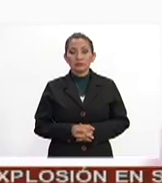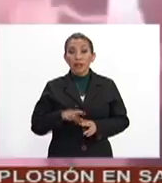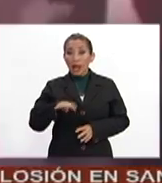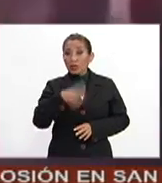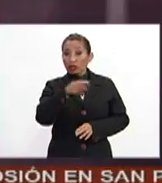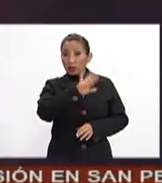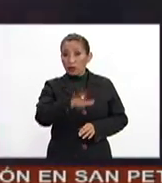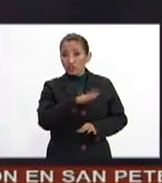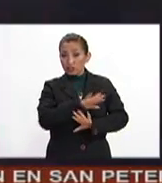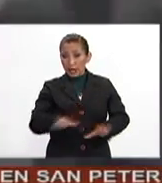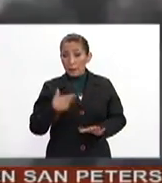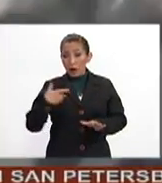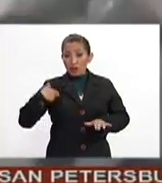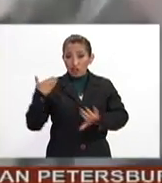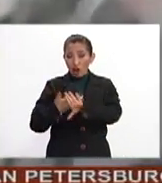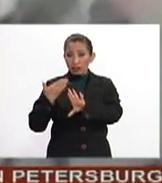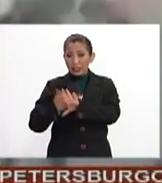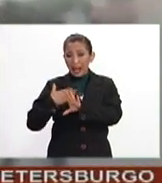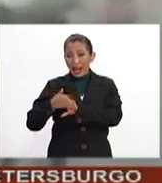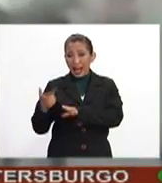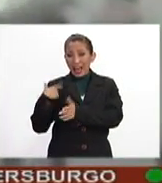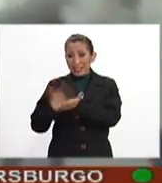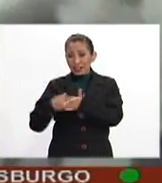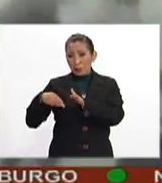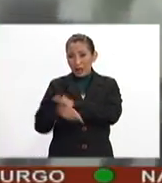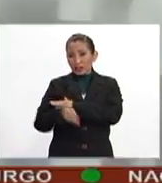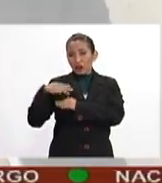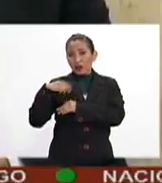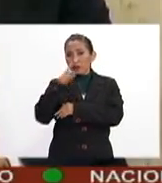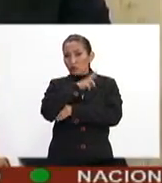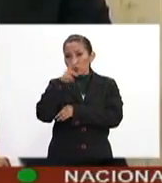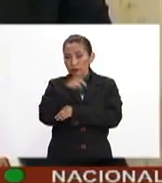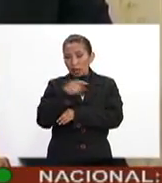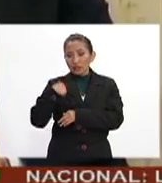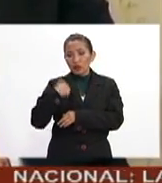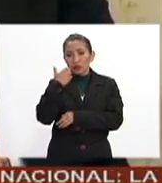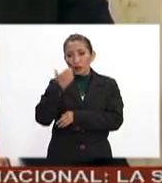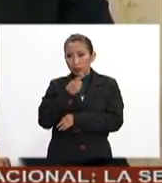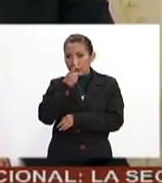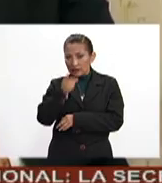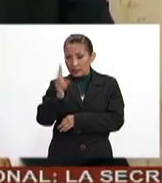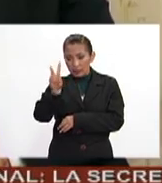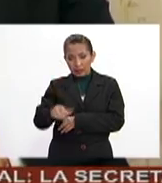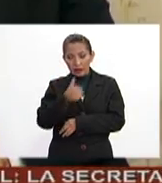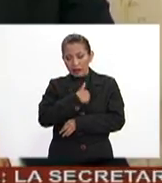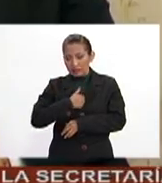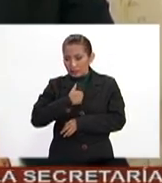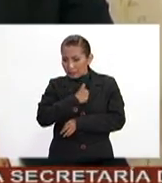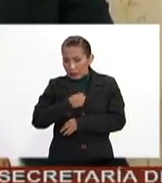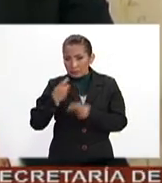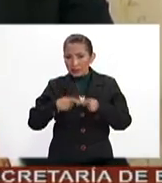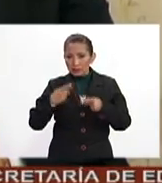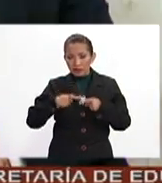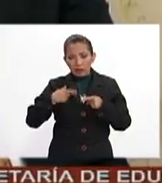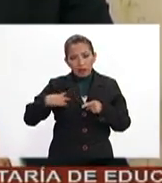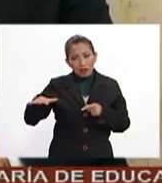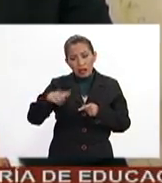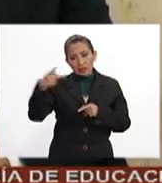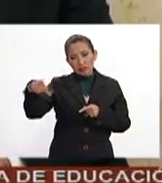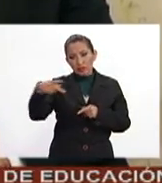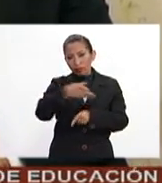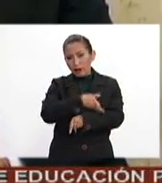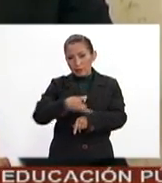Suman 14 muertos por atentado terrorista en metro de San Petersburgo. Me gustaría expresar mis más sinceras condolencias a las familias